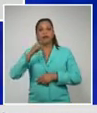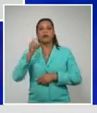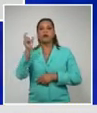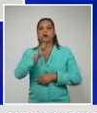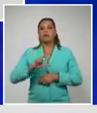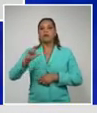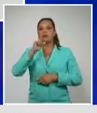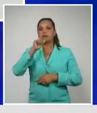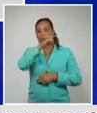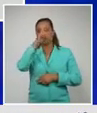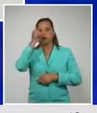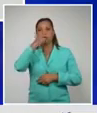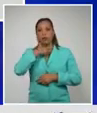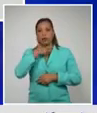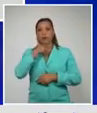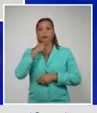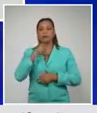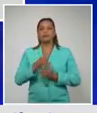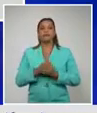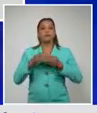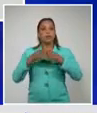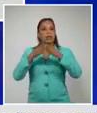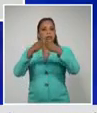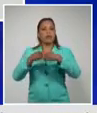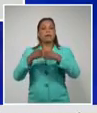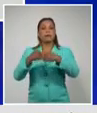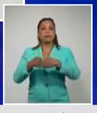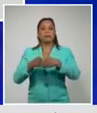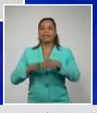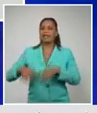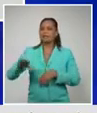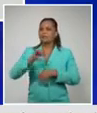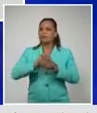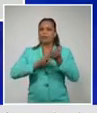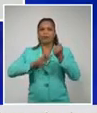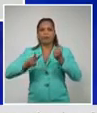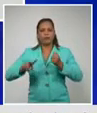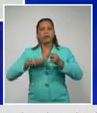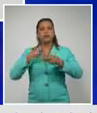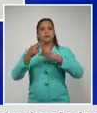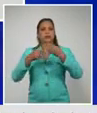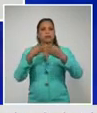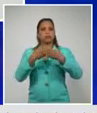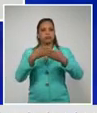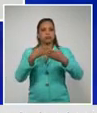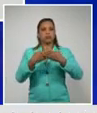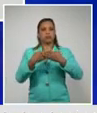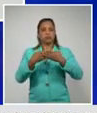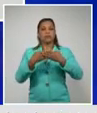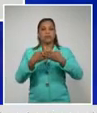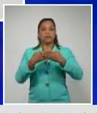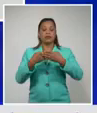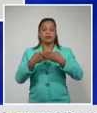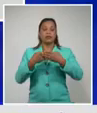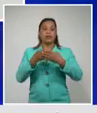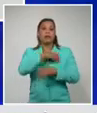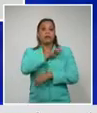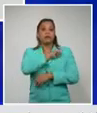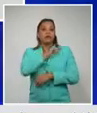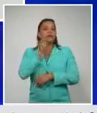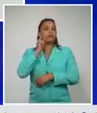de Ávila, Granma, finalmente, de todos los territorios. Y si bien es cierto, porque la población sigue muy de